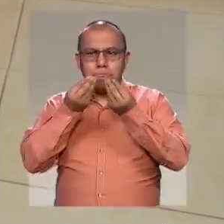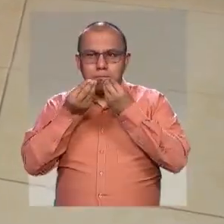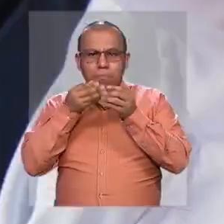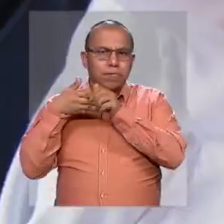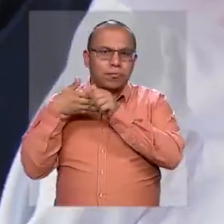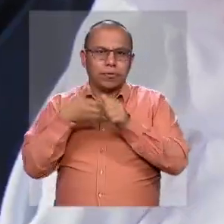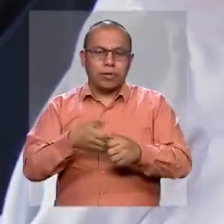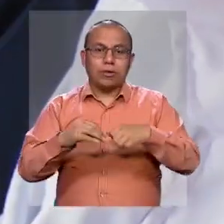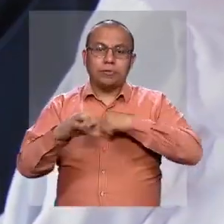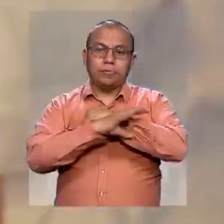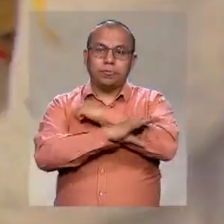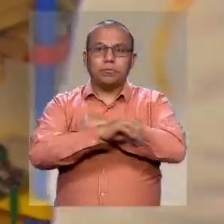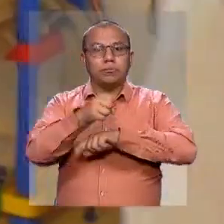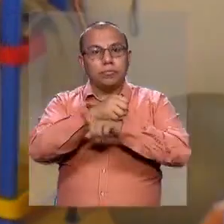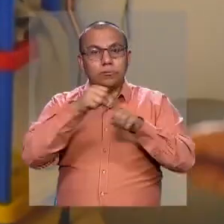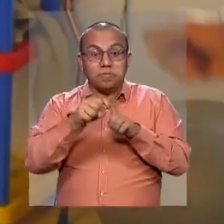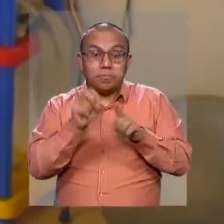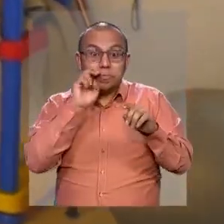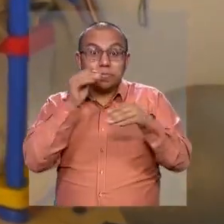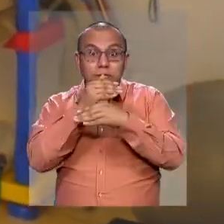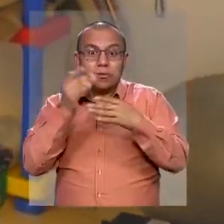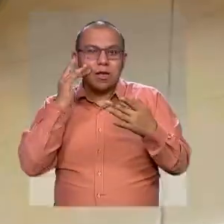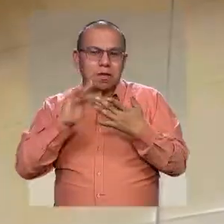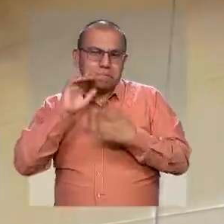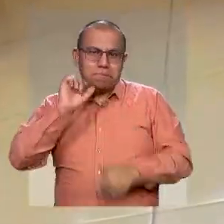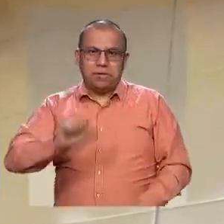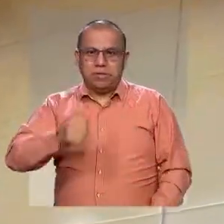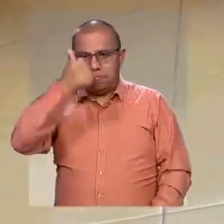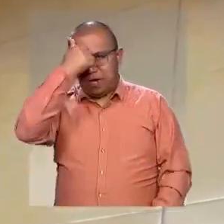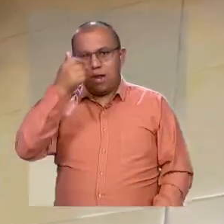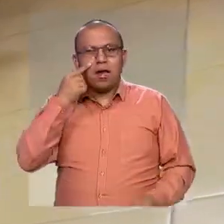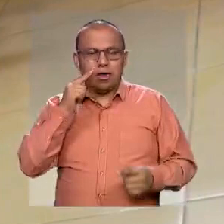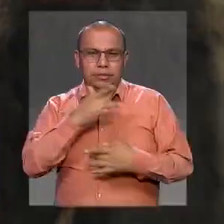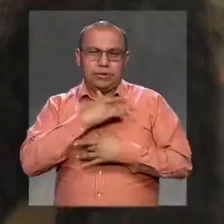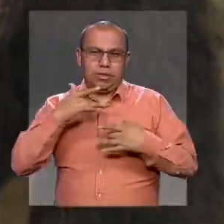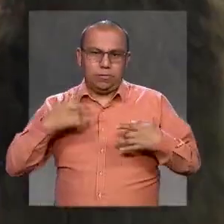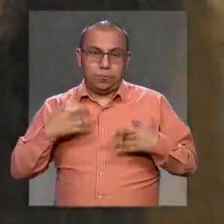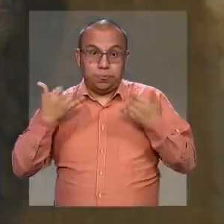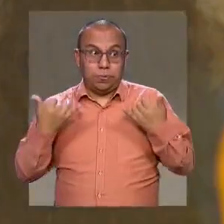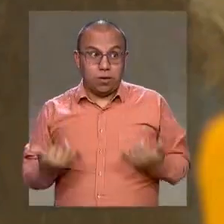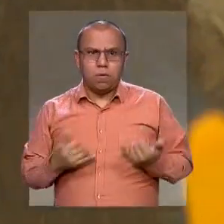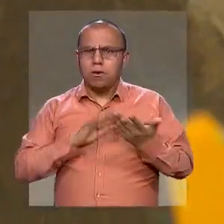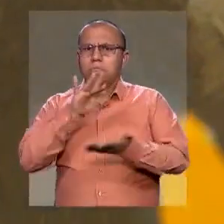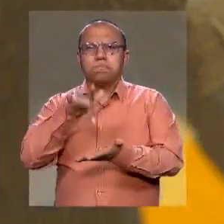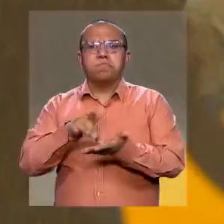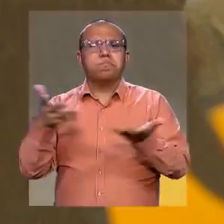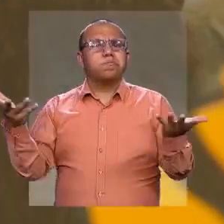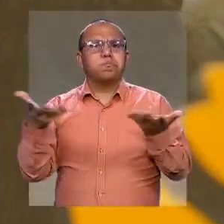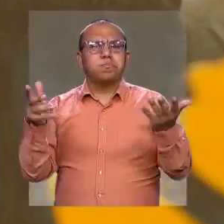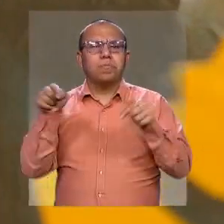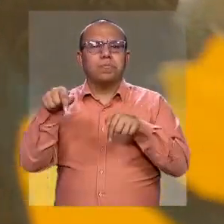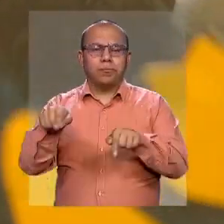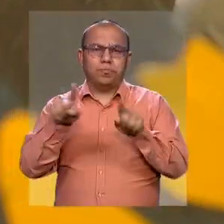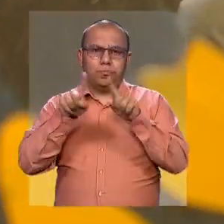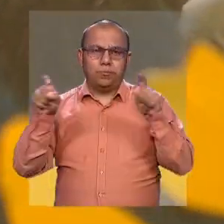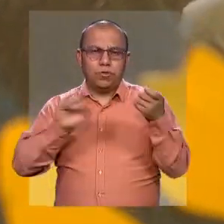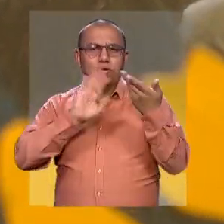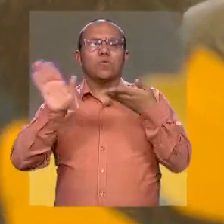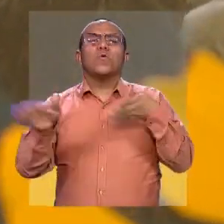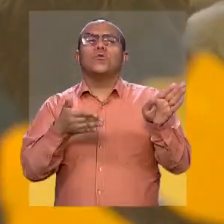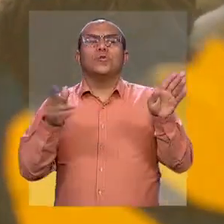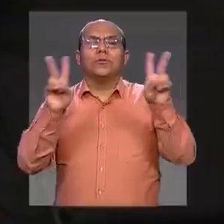alimentación, orientación psicosocial, atención primaria en salud, entre otras actividades. Ahorita estamos en el